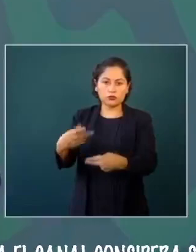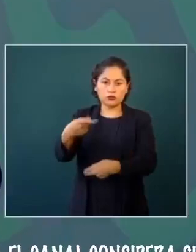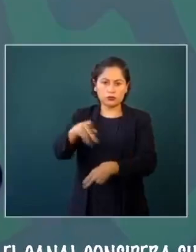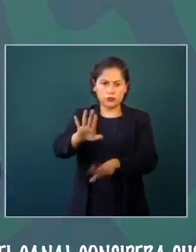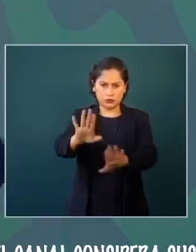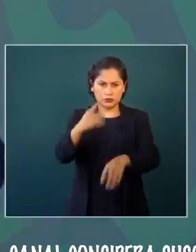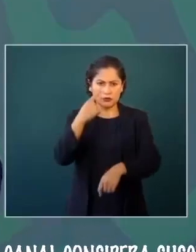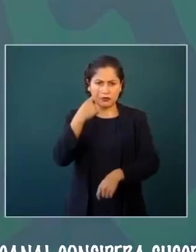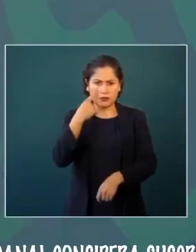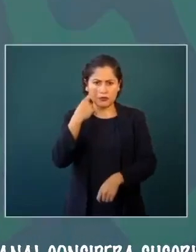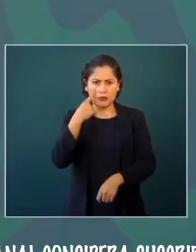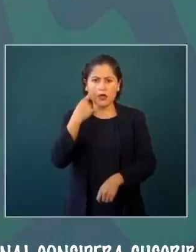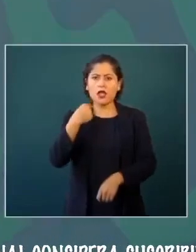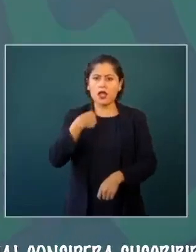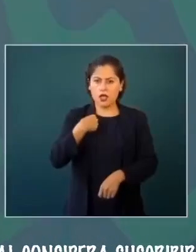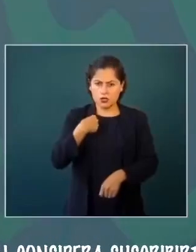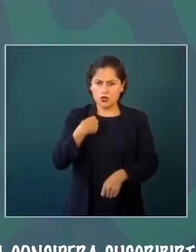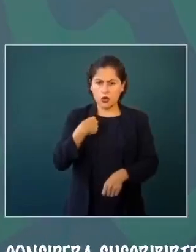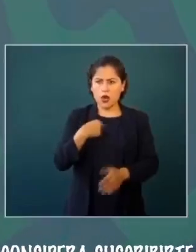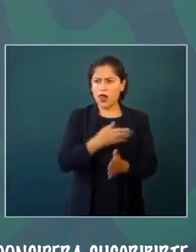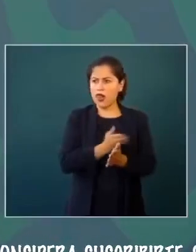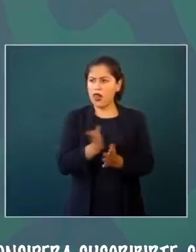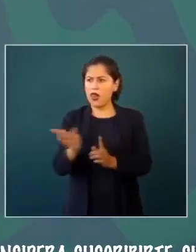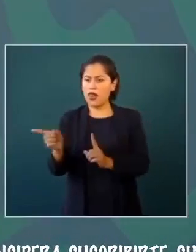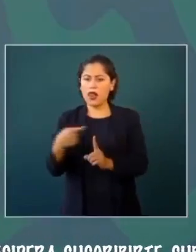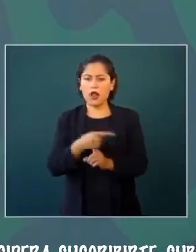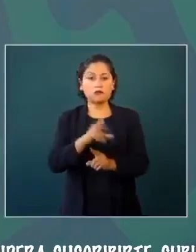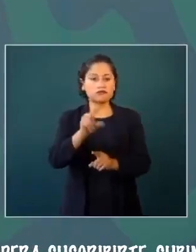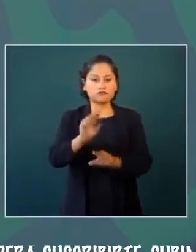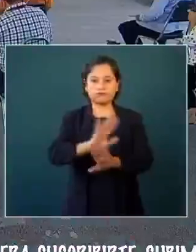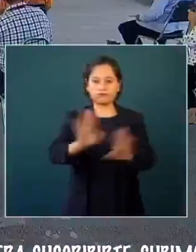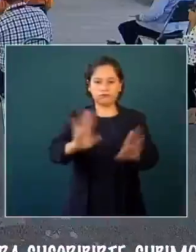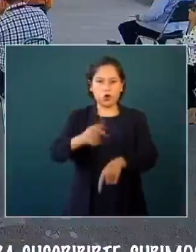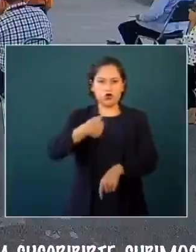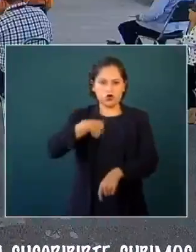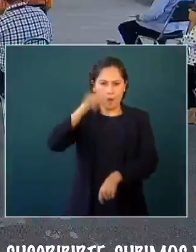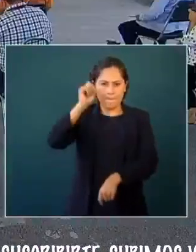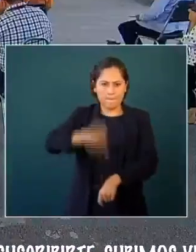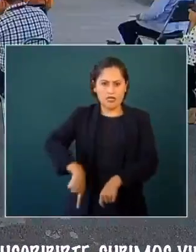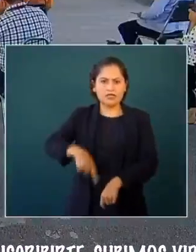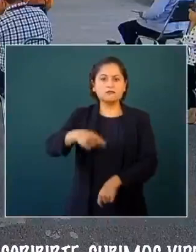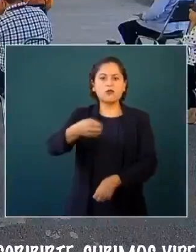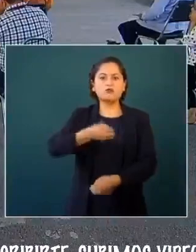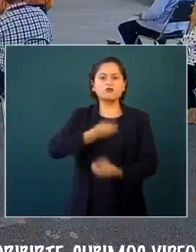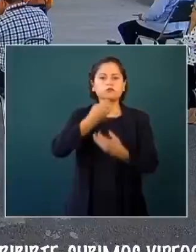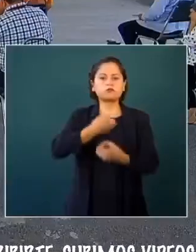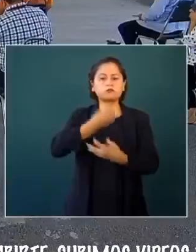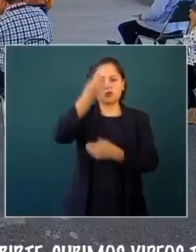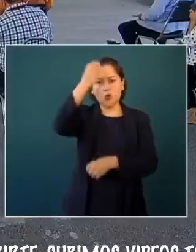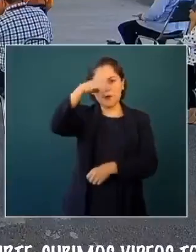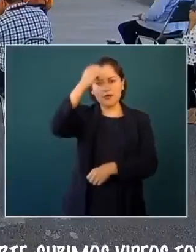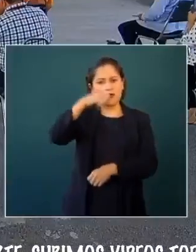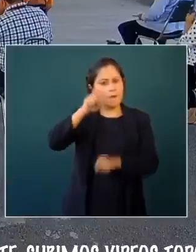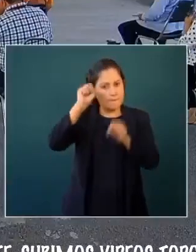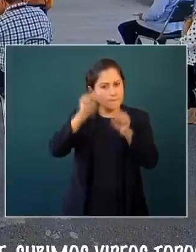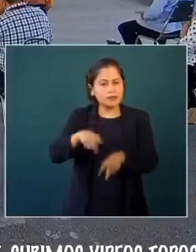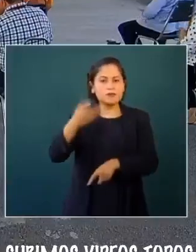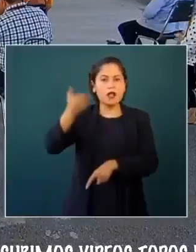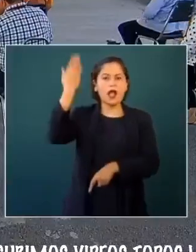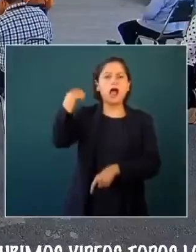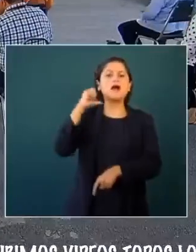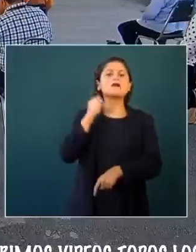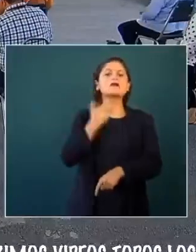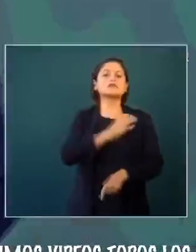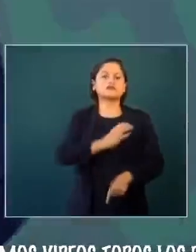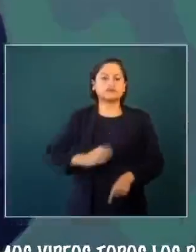vean los discursos que tuve en campaña lo dije y lo reitero el día de hoy se